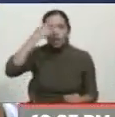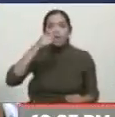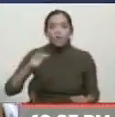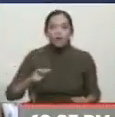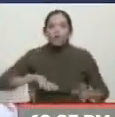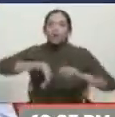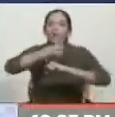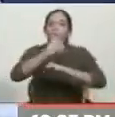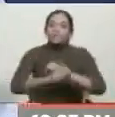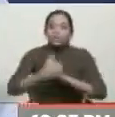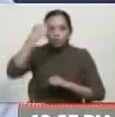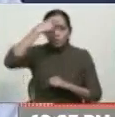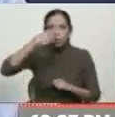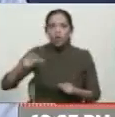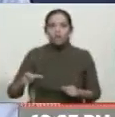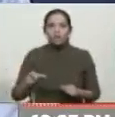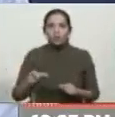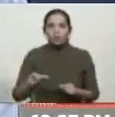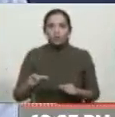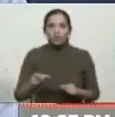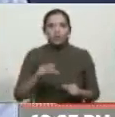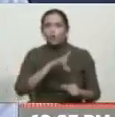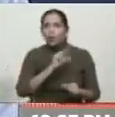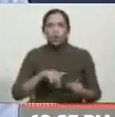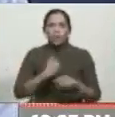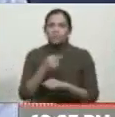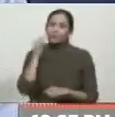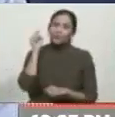proyecto del pueblo. No con el proyecto tuyo,